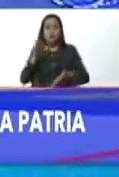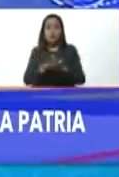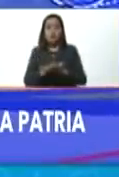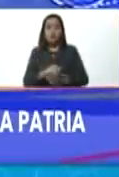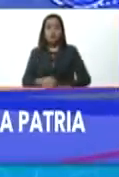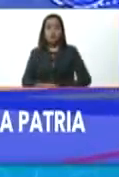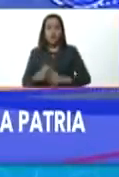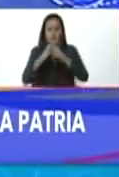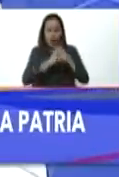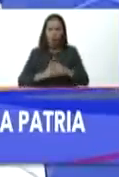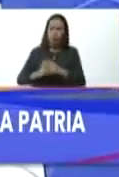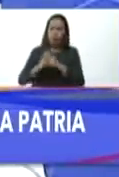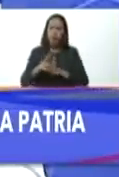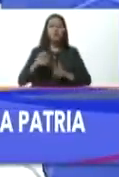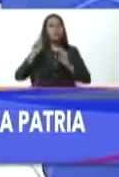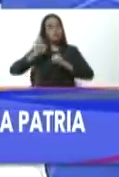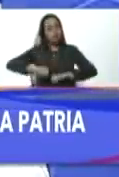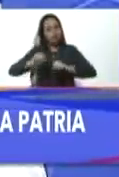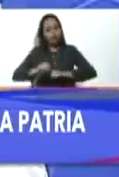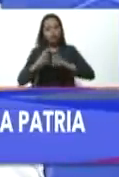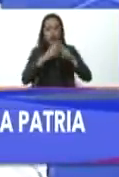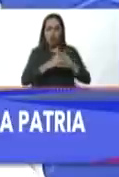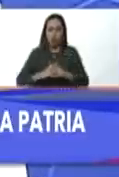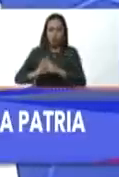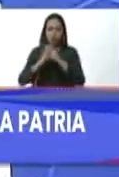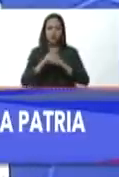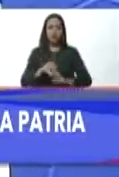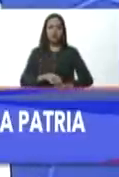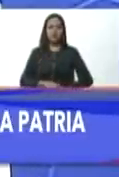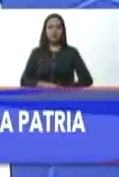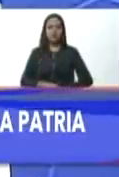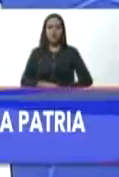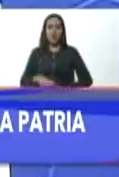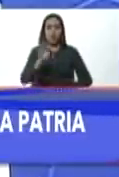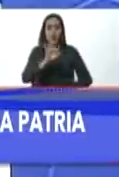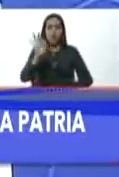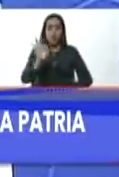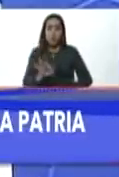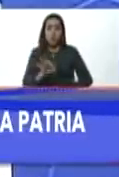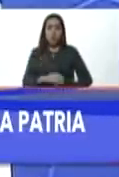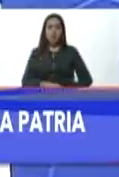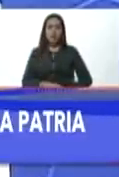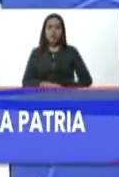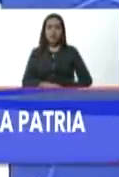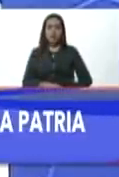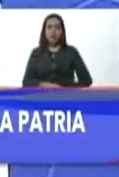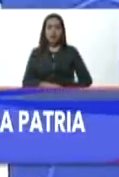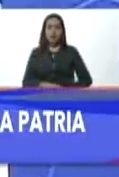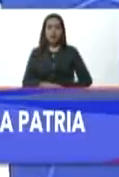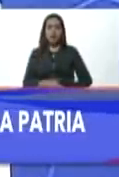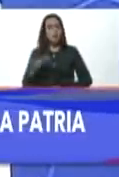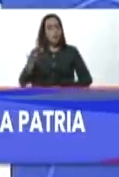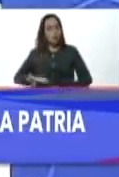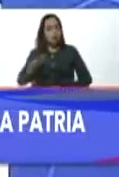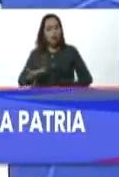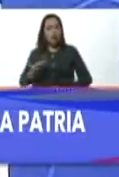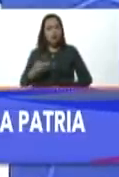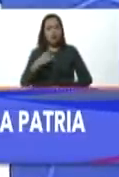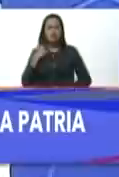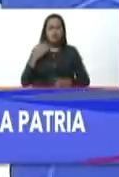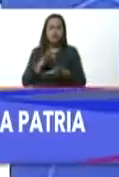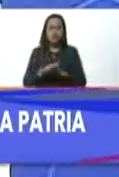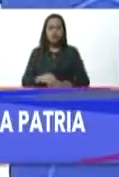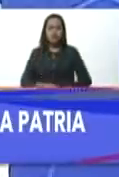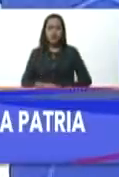Unidos de Norteamérica. Correcto. Eso es una tasa de mortalidad importante, importante. Los otros casos